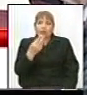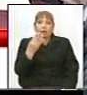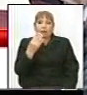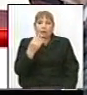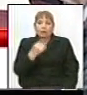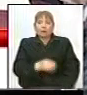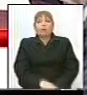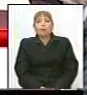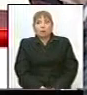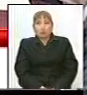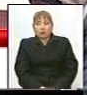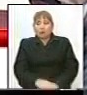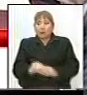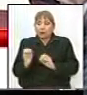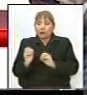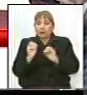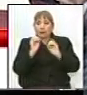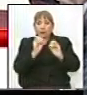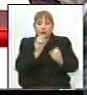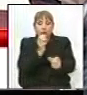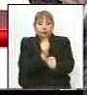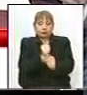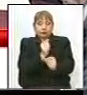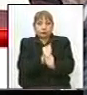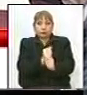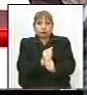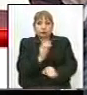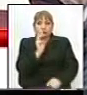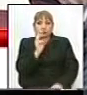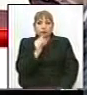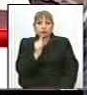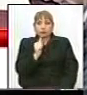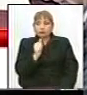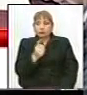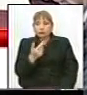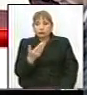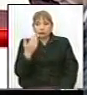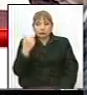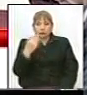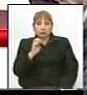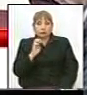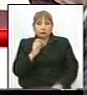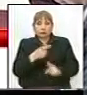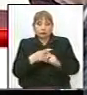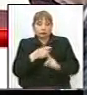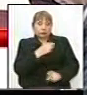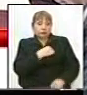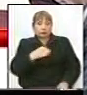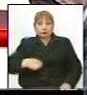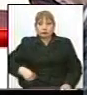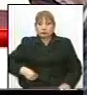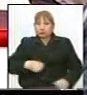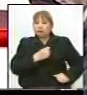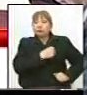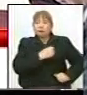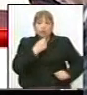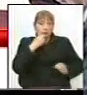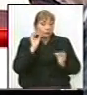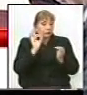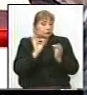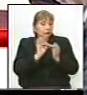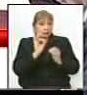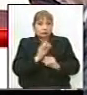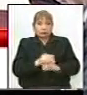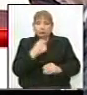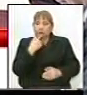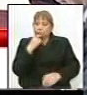el 14 de mayo del 2014 fue designado funcionario por el señor Walter Albán, entonces ministro del Interior. Debo precisar adicionalmente a